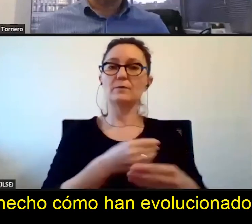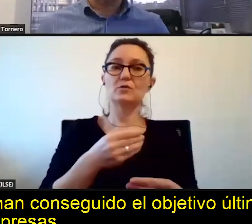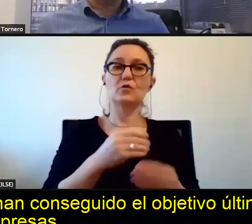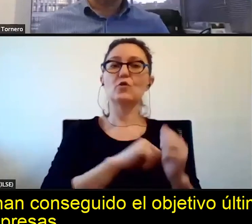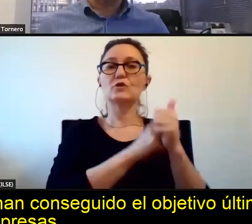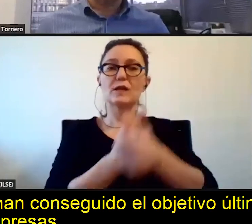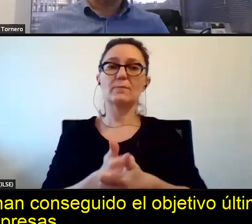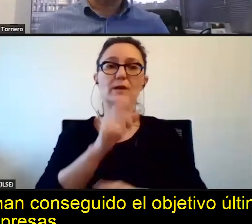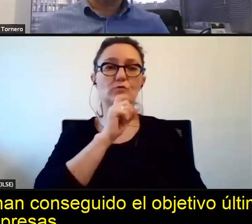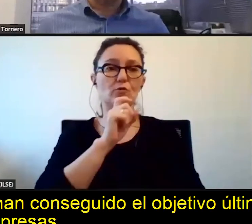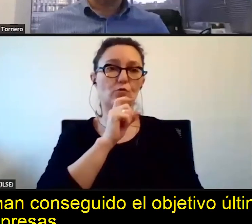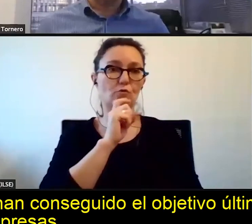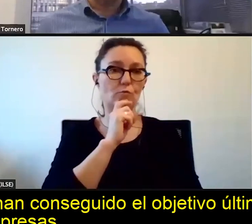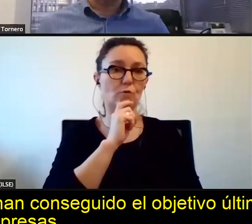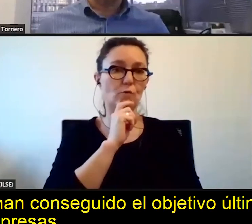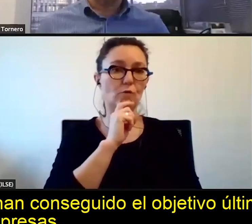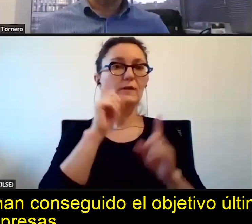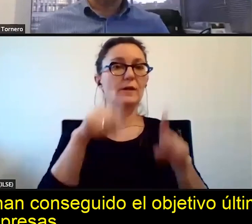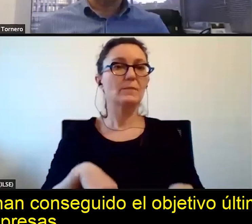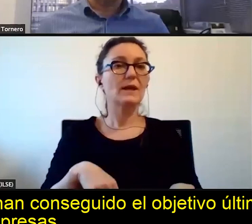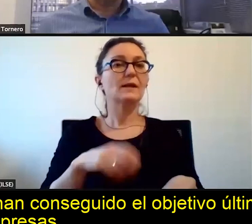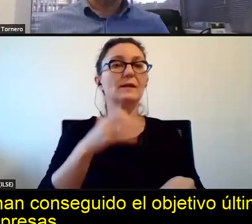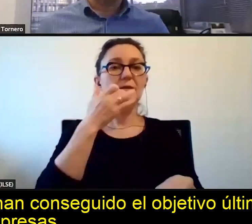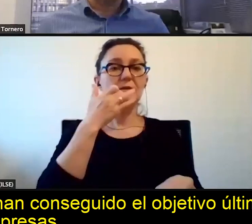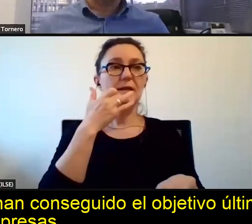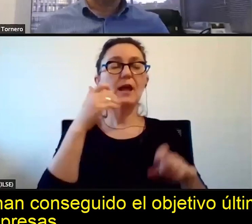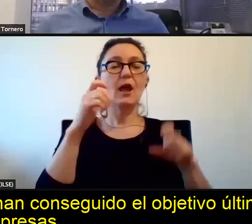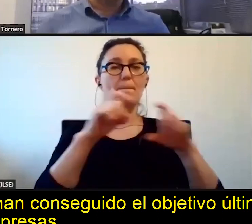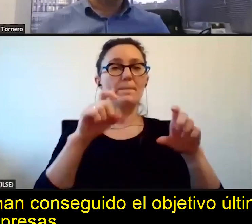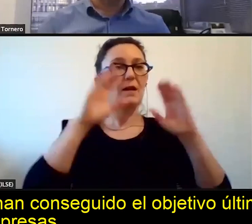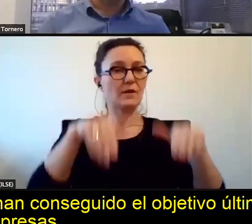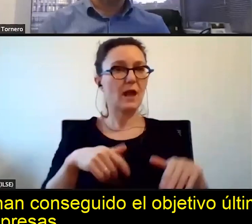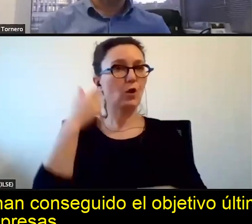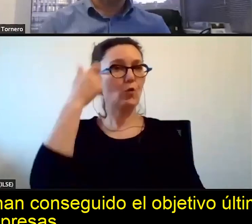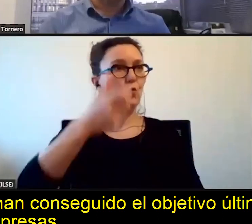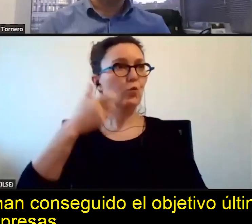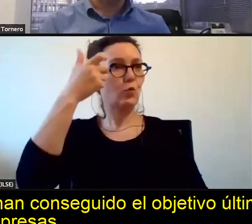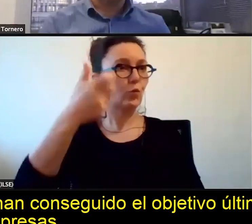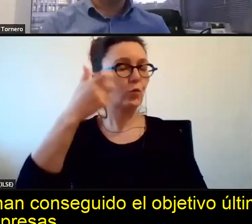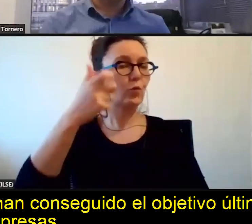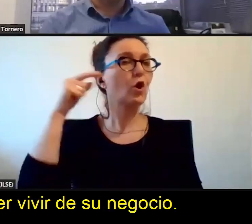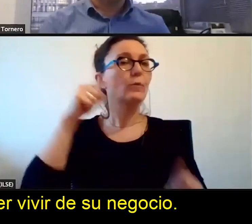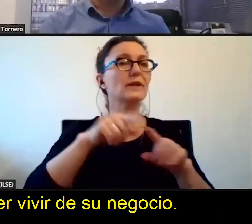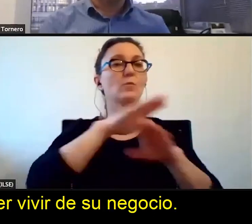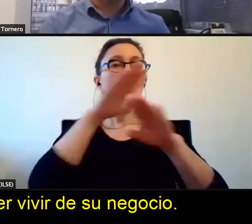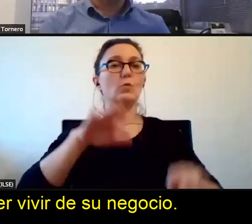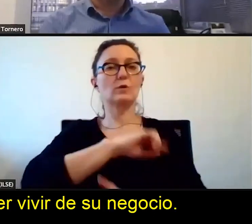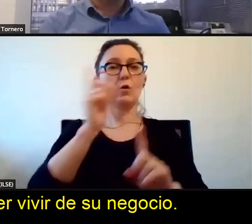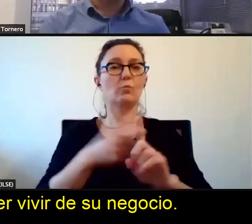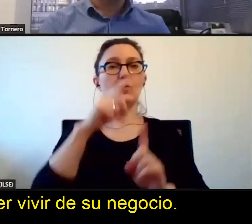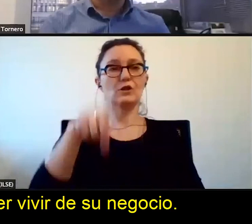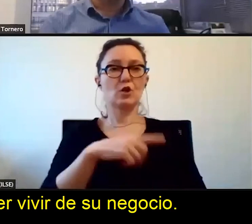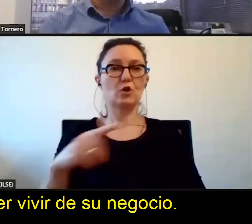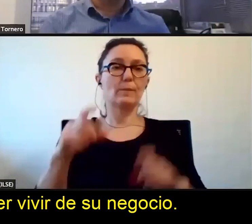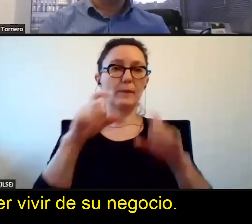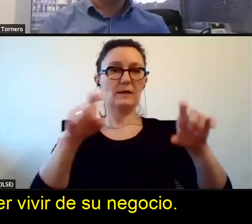de supervivencia tienen, si han conseguido el objetivo último de estas empresas, que es ser rentable y poder vivir